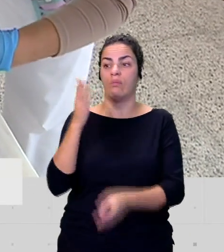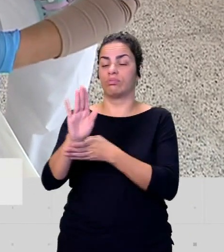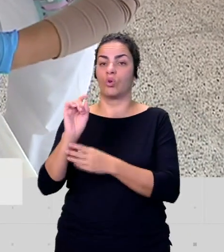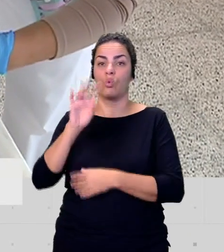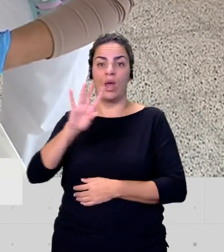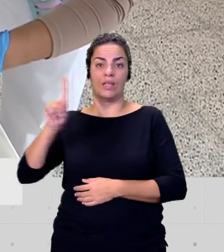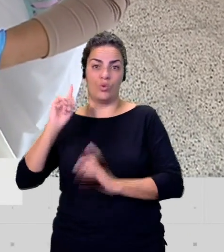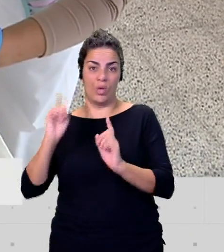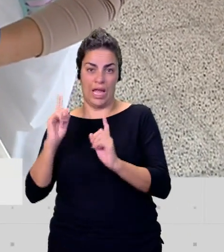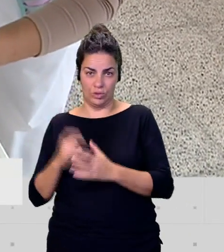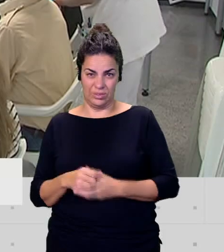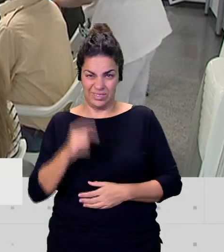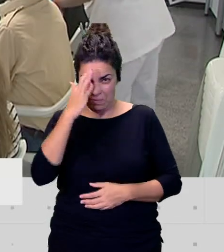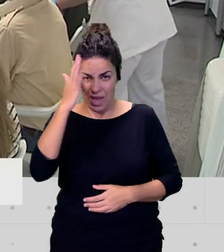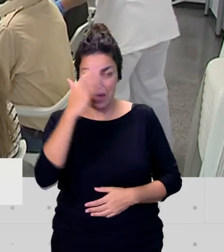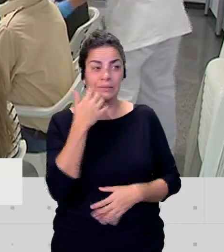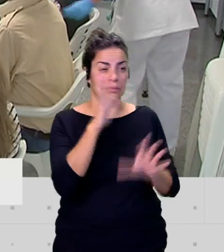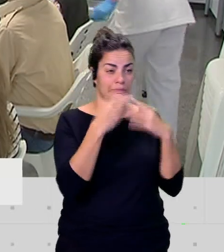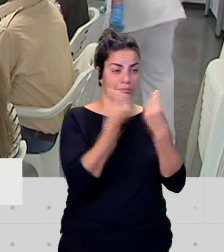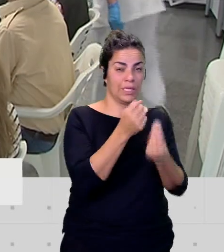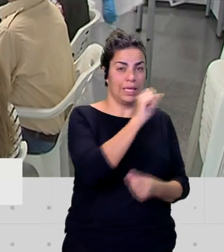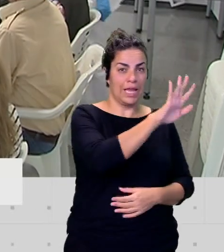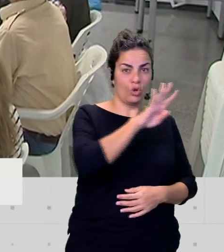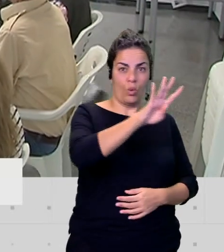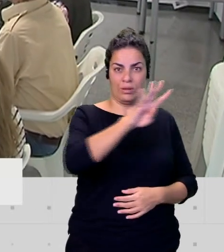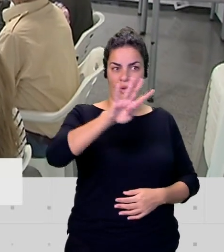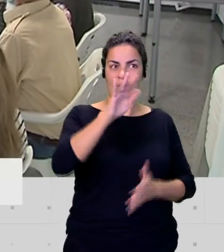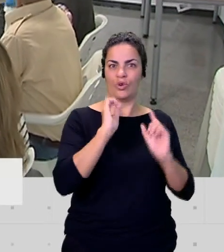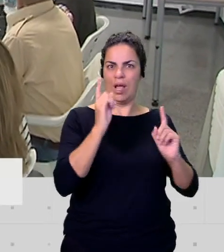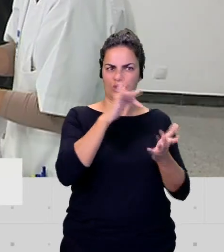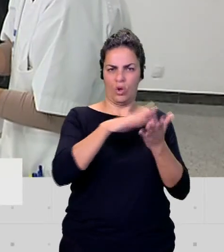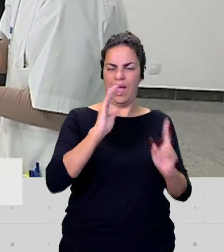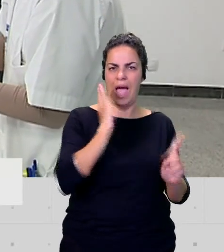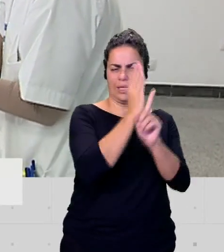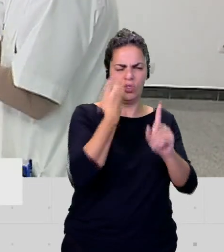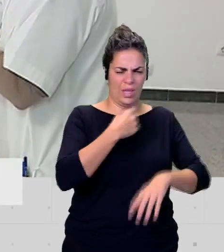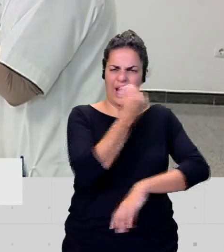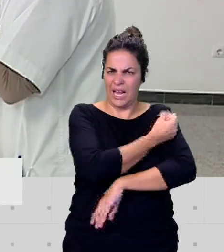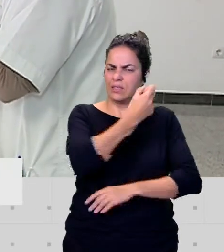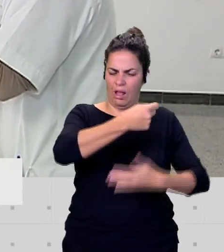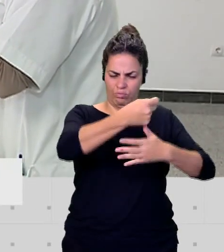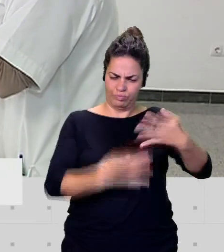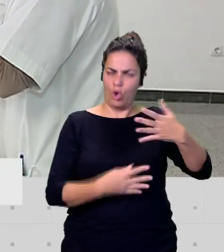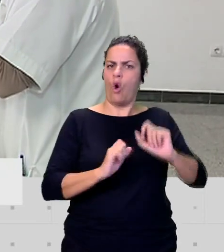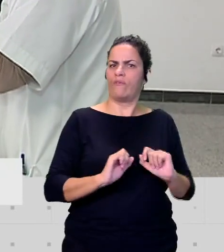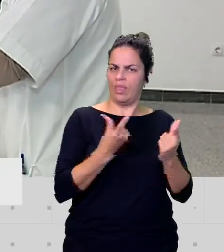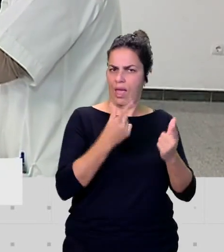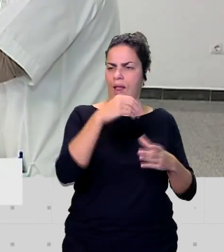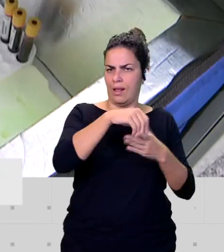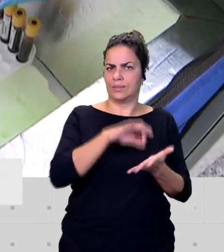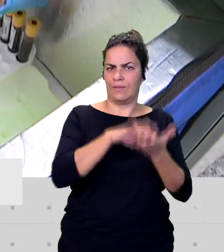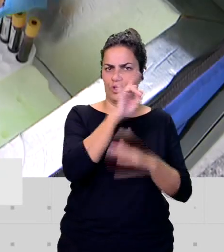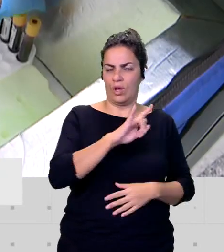casos. Imagínate, de esos 544 casos de agresiones registrados que hubieron en el Servicio Canario de Salud, por